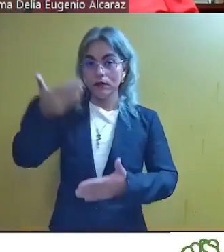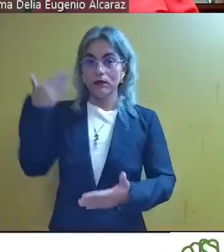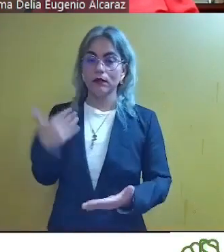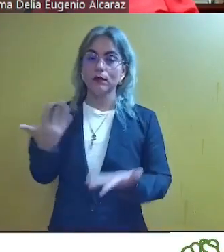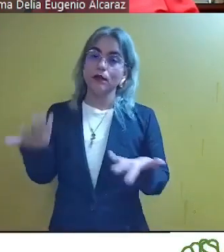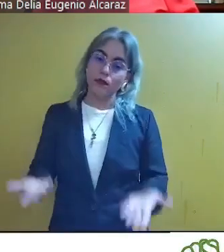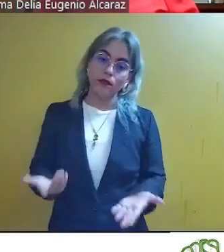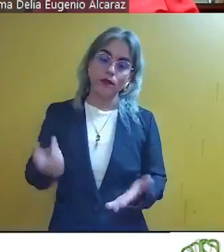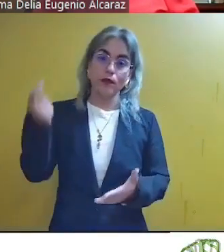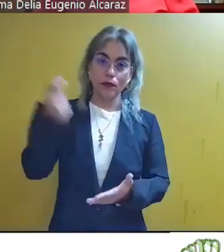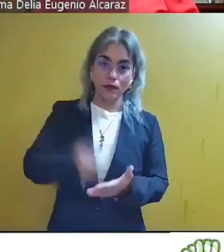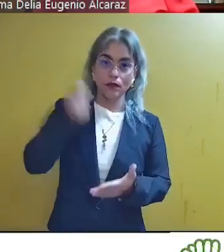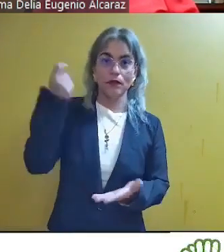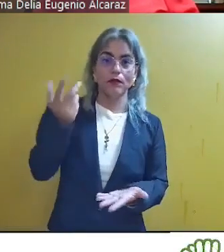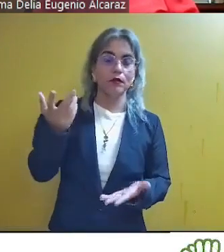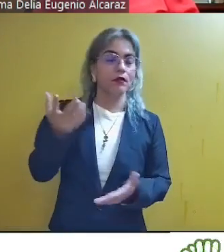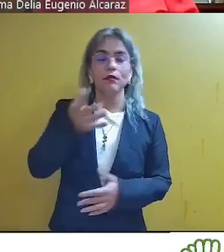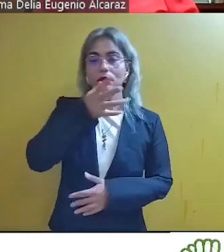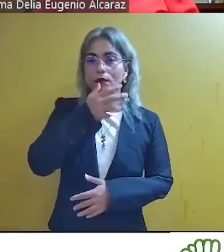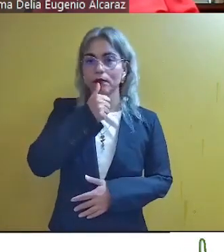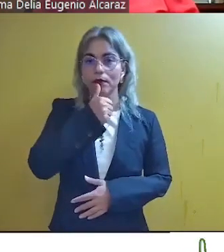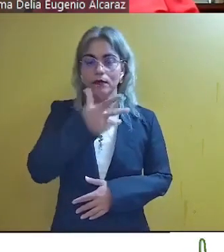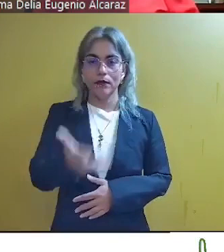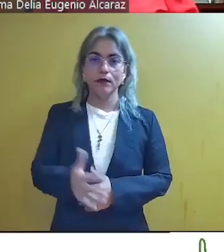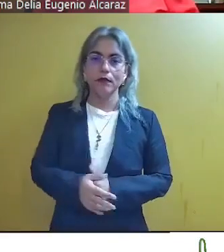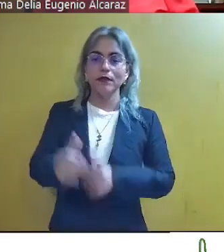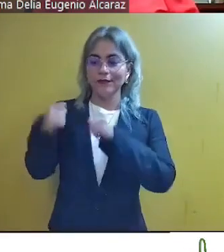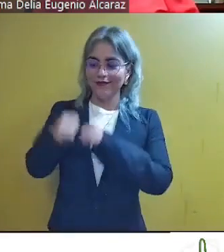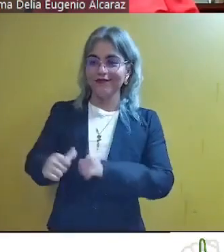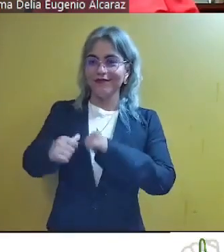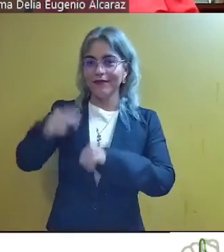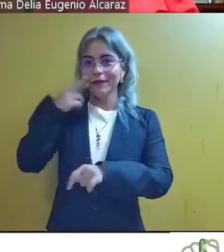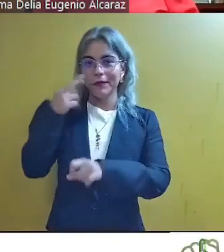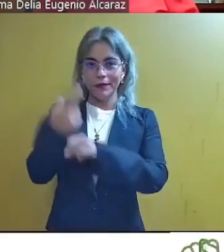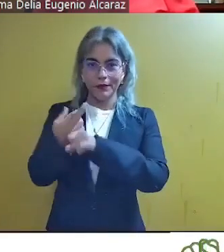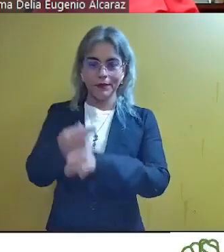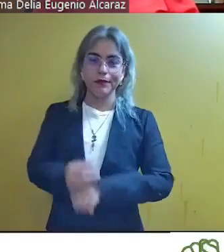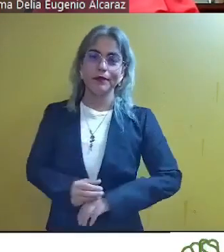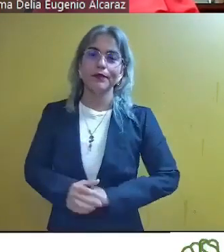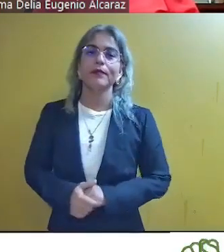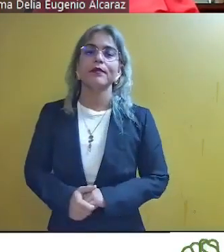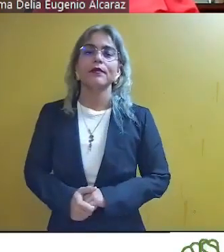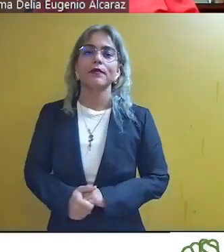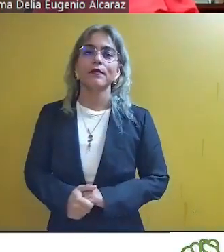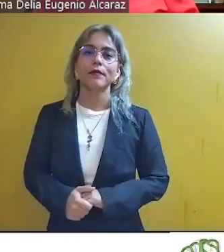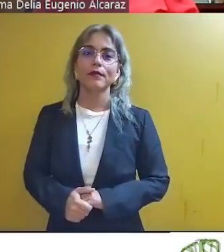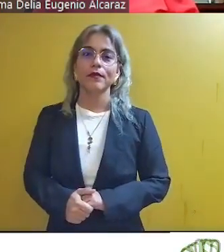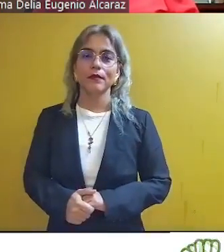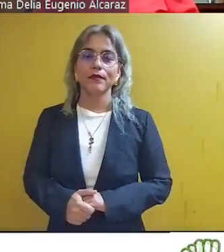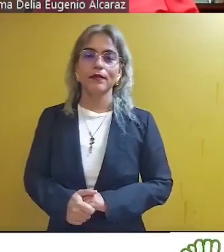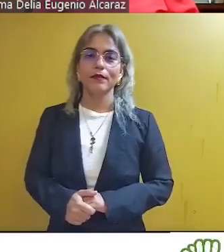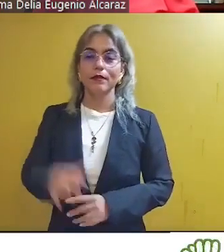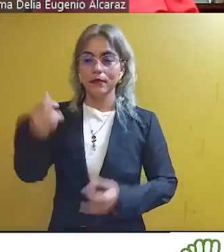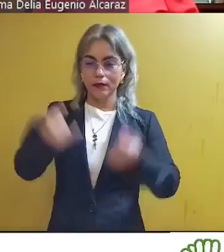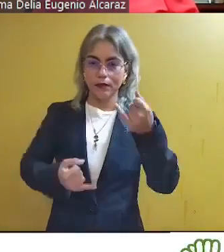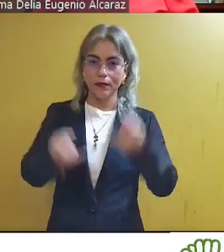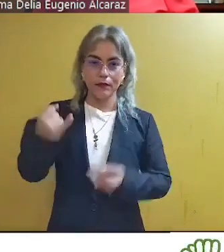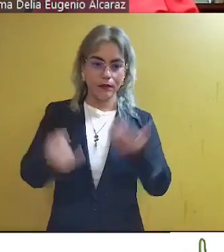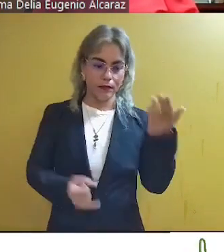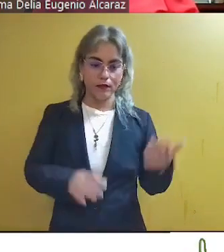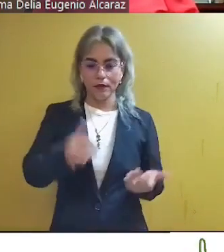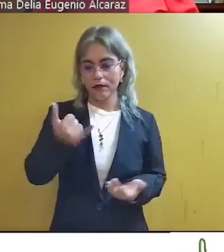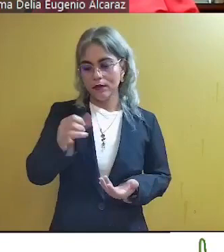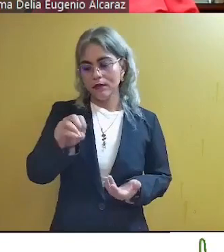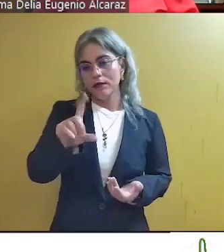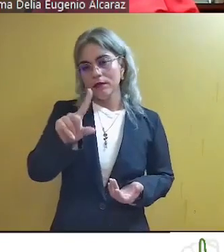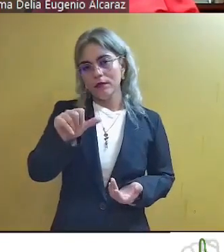improcedencia del medio de impugnación manifestada por la autoridad responsable. Por cuanto hace el juicio interpuesto por Yolanda Leticia Medina